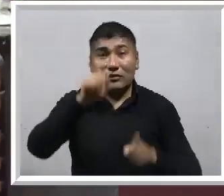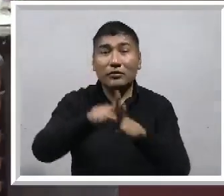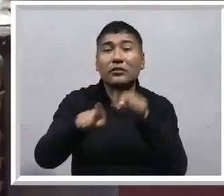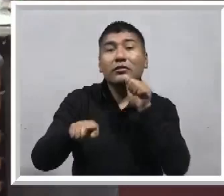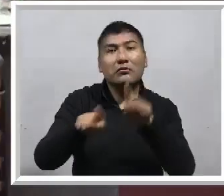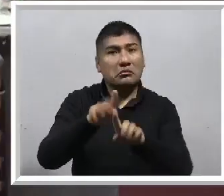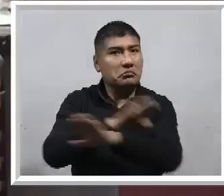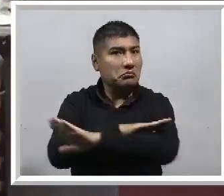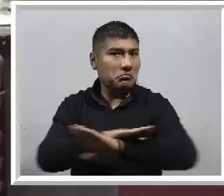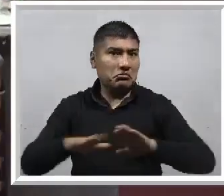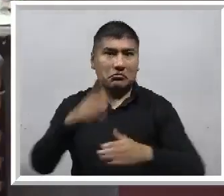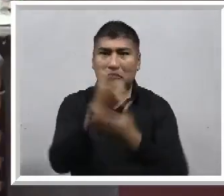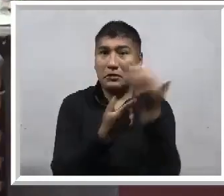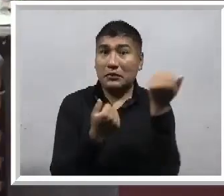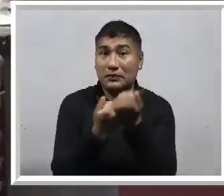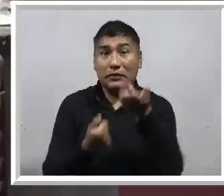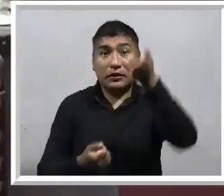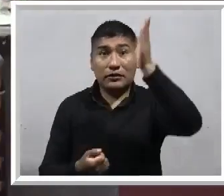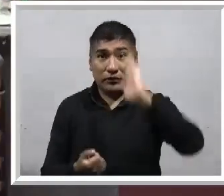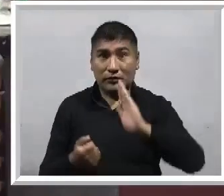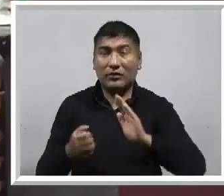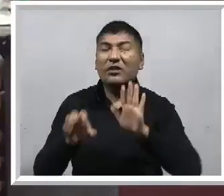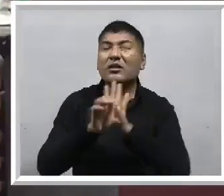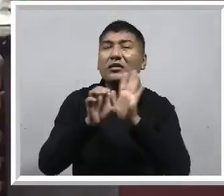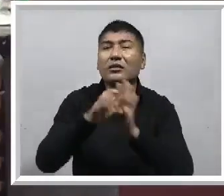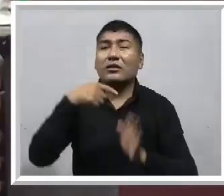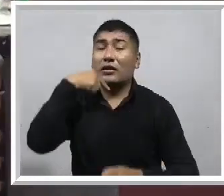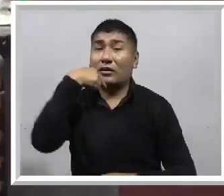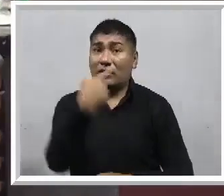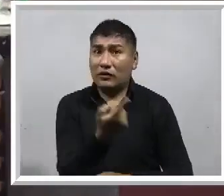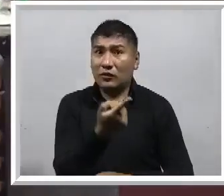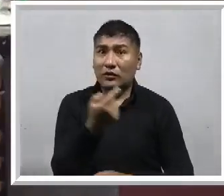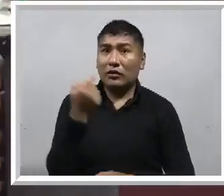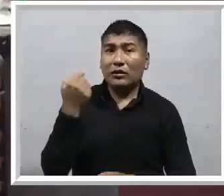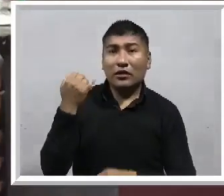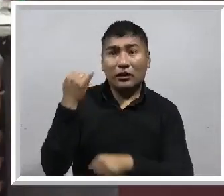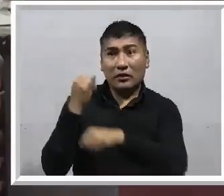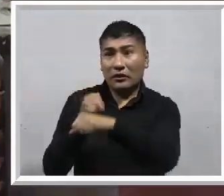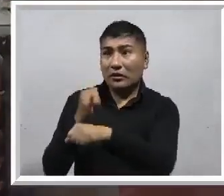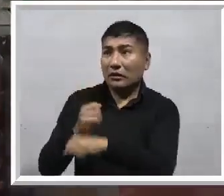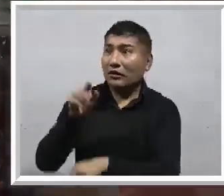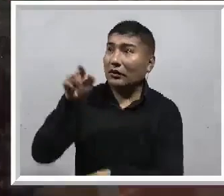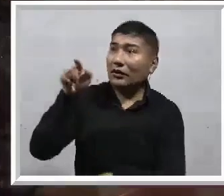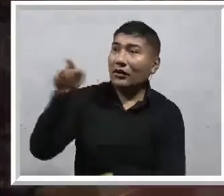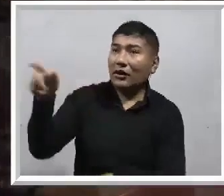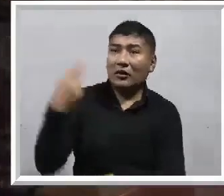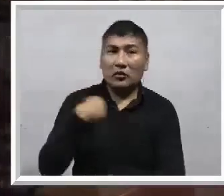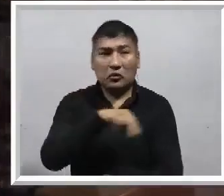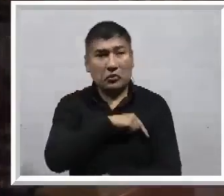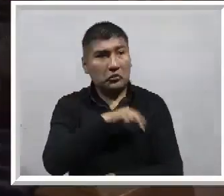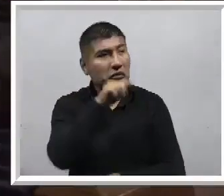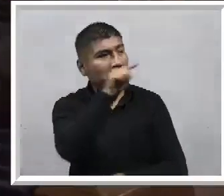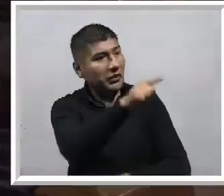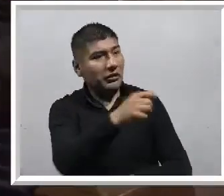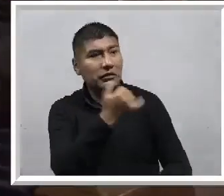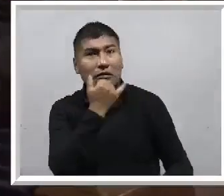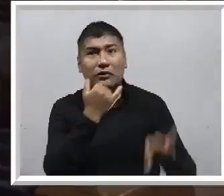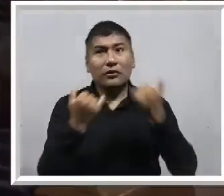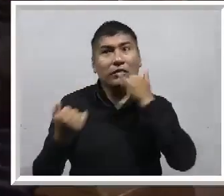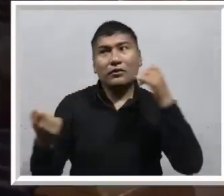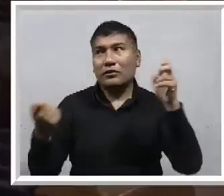tenemos confianza en Dios si decimos la iglesia por allí Nosotros por aquí qué